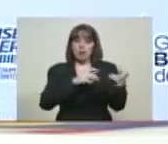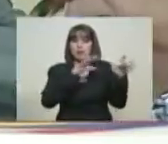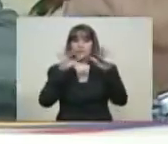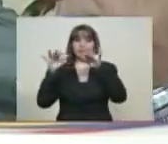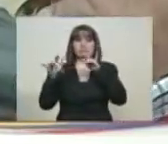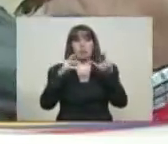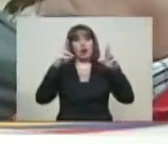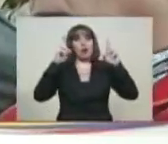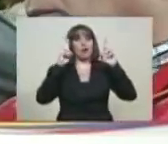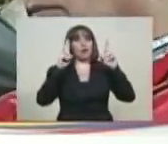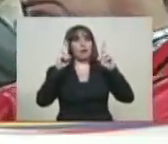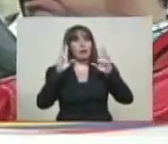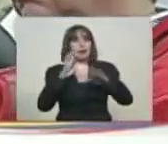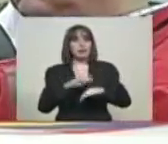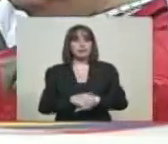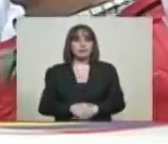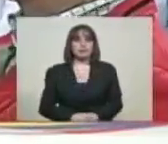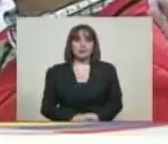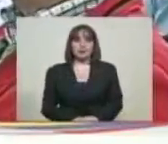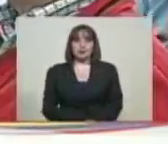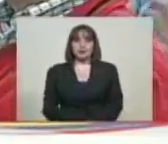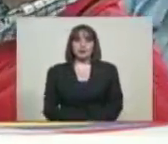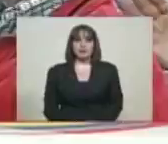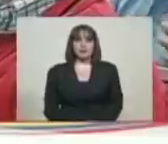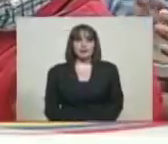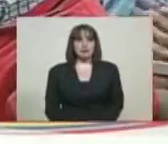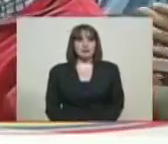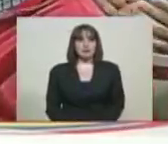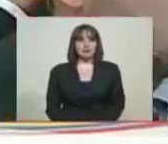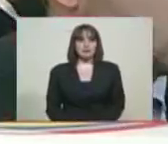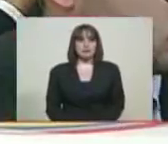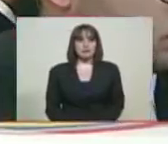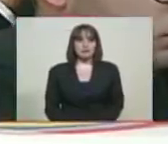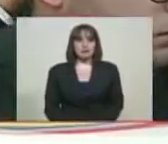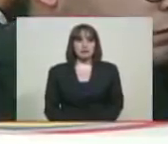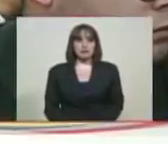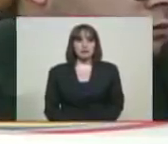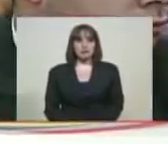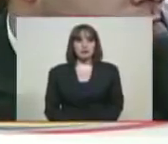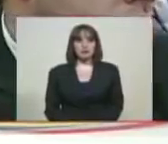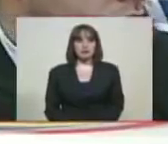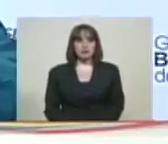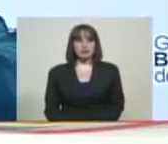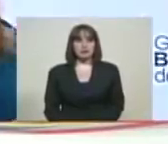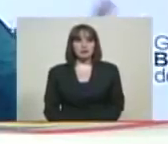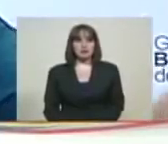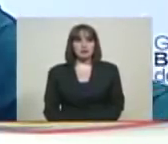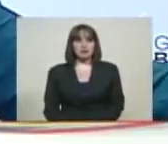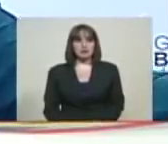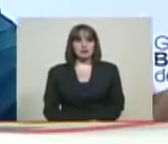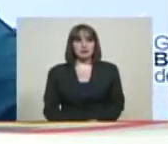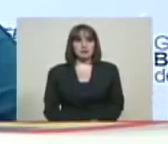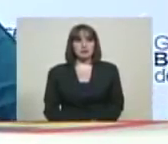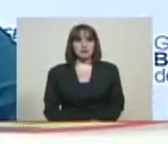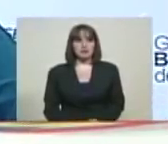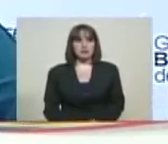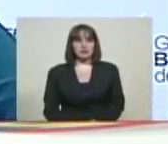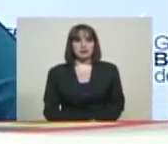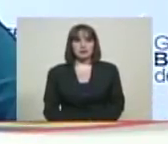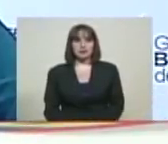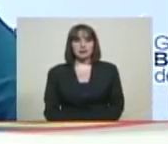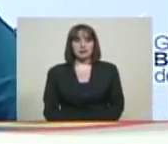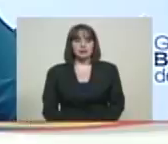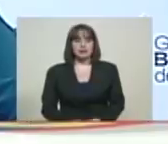ojalá como dice john lennon vamos a darle una oportunidad a la paz